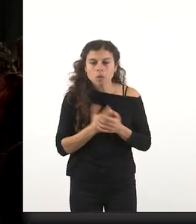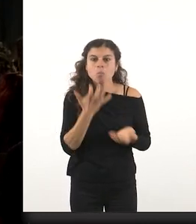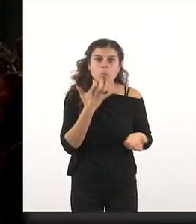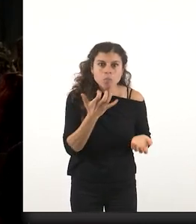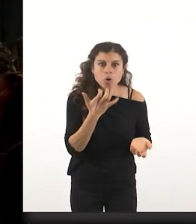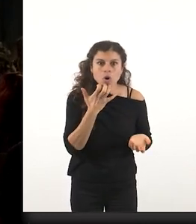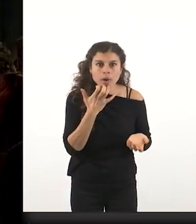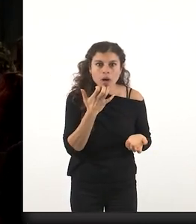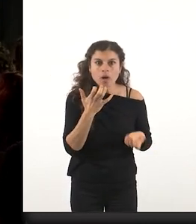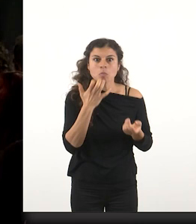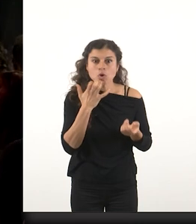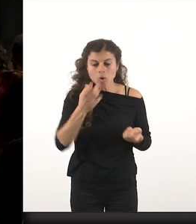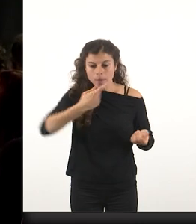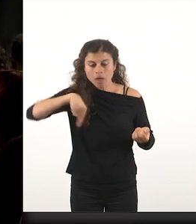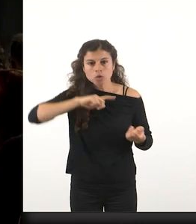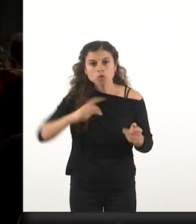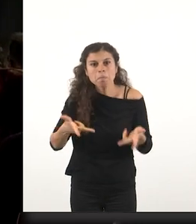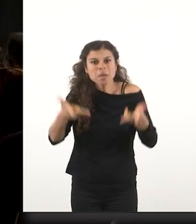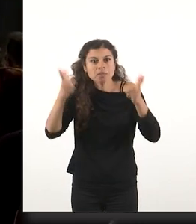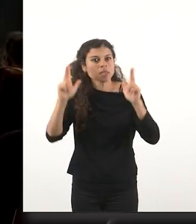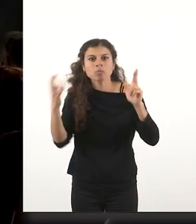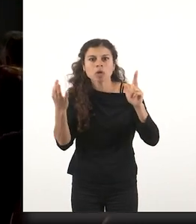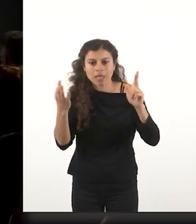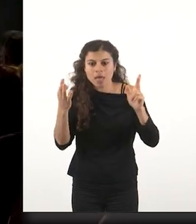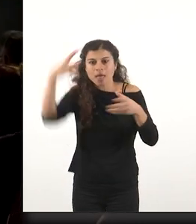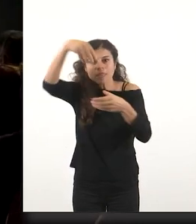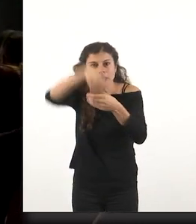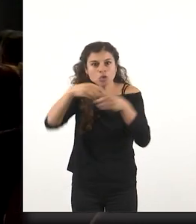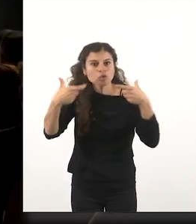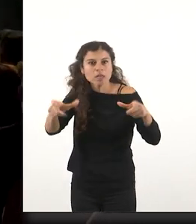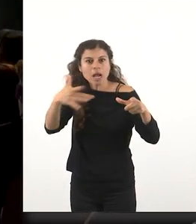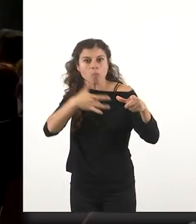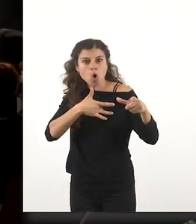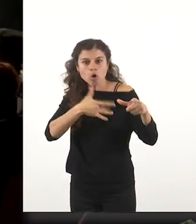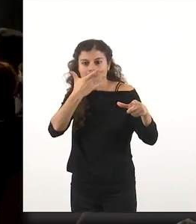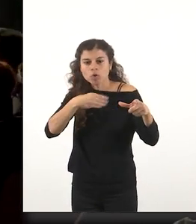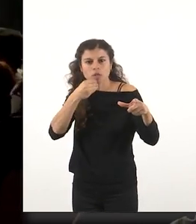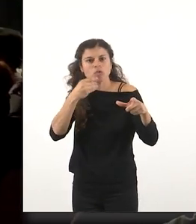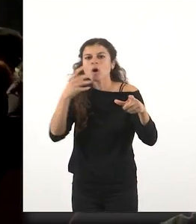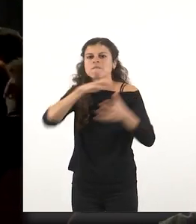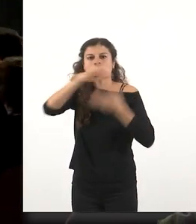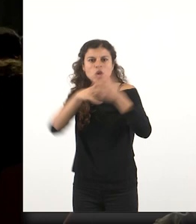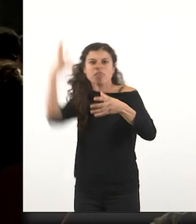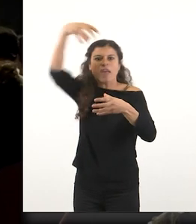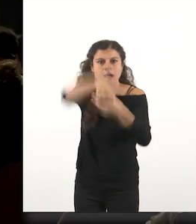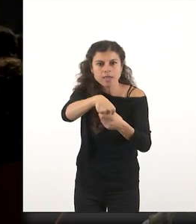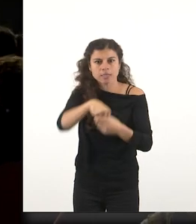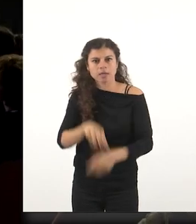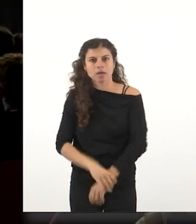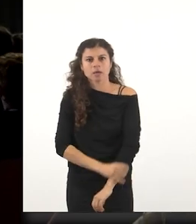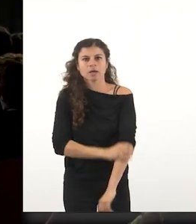estamos permitiendo todo el mundo que en el amor, que es algo bonito, entre libremente la puñetera violencia. ¿Qué pasa,